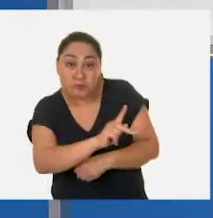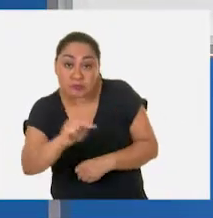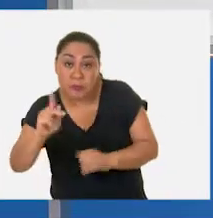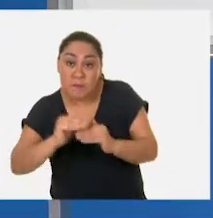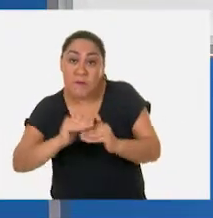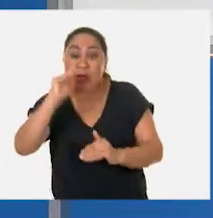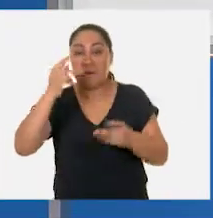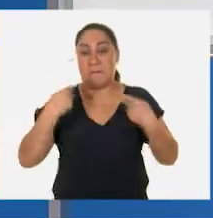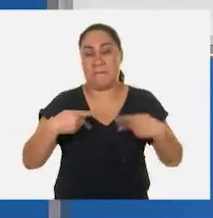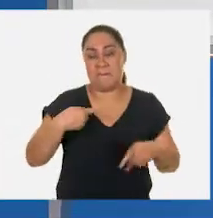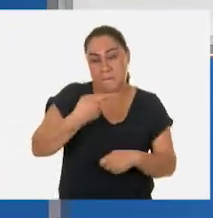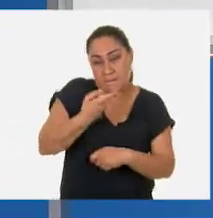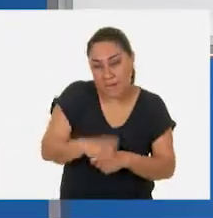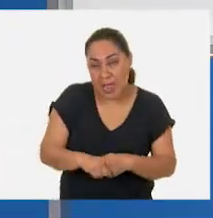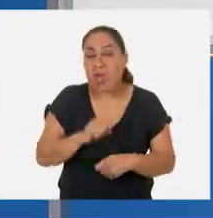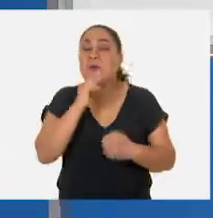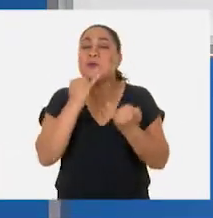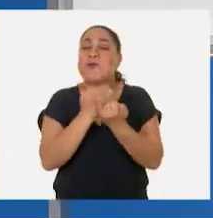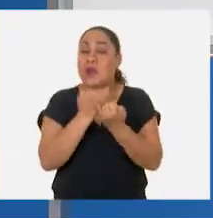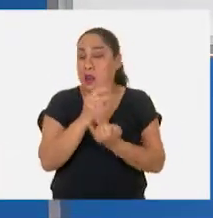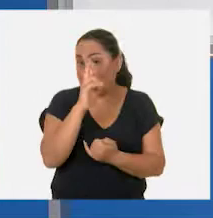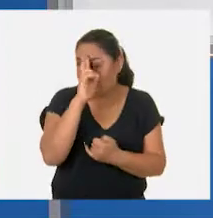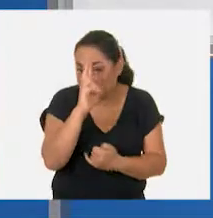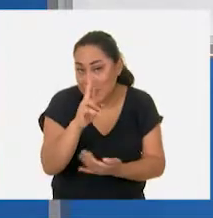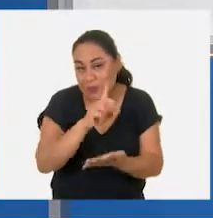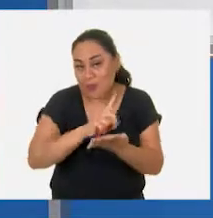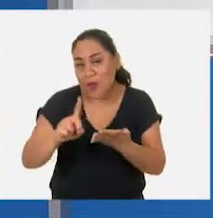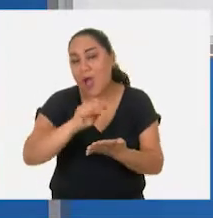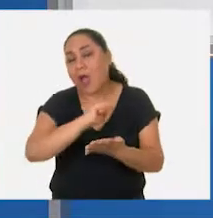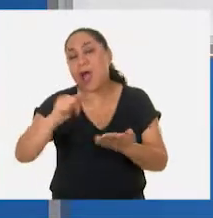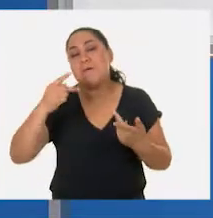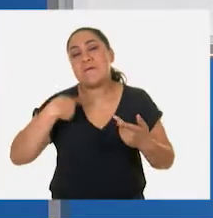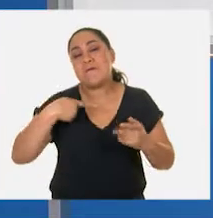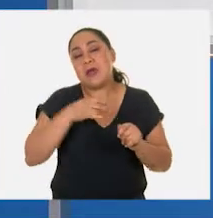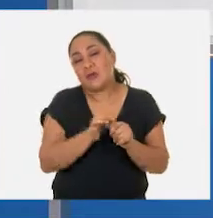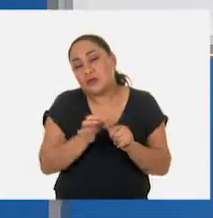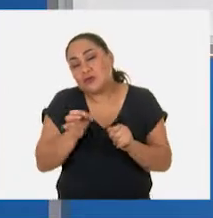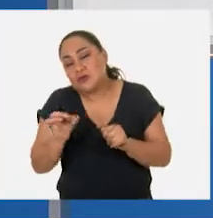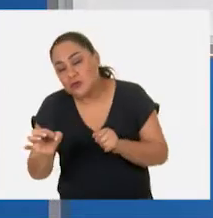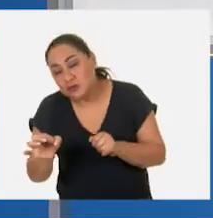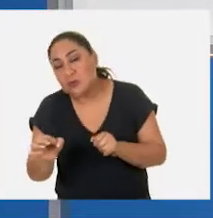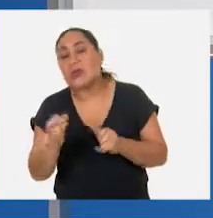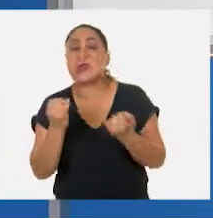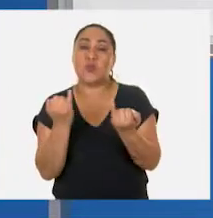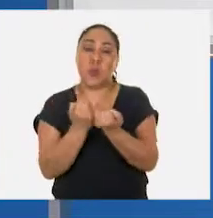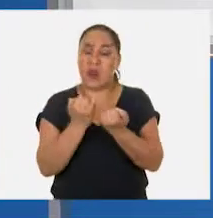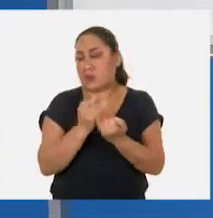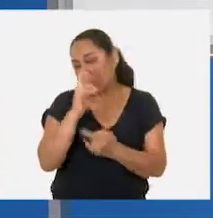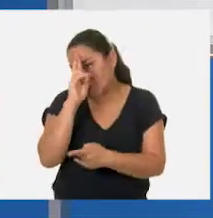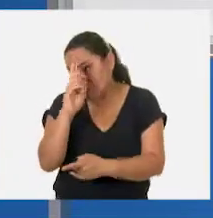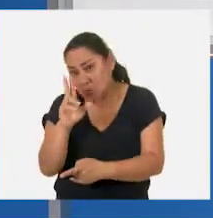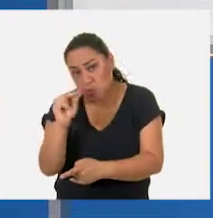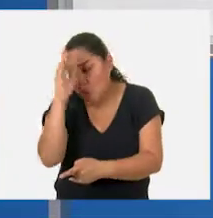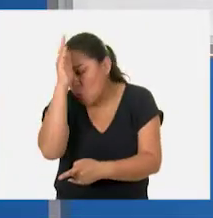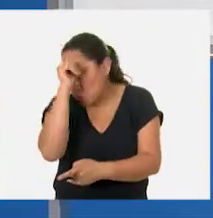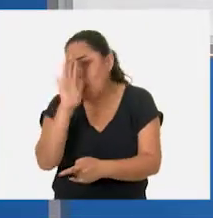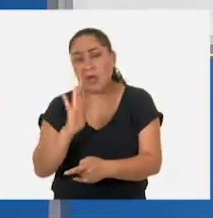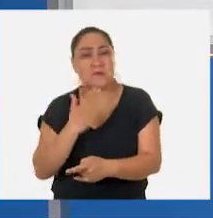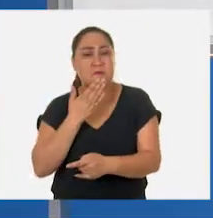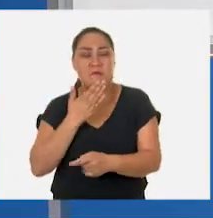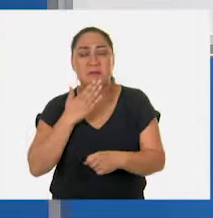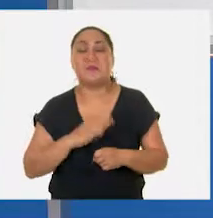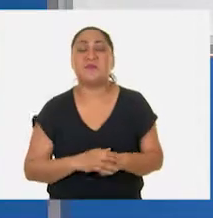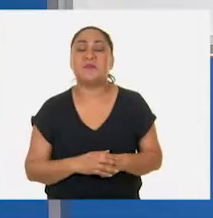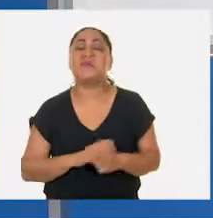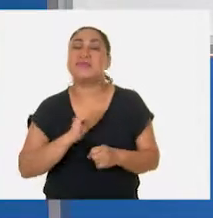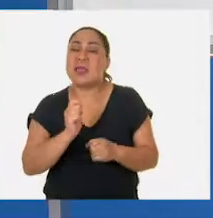pero también el respeto a los derechos de las minorías y en especial el respeto a no estar de acuerdo. El acceso a